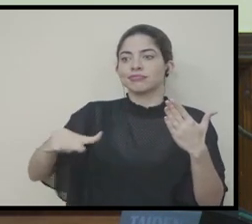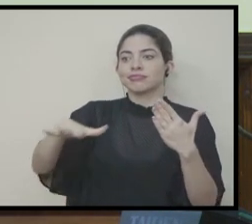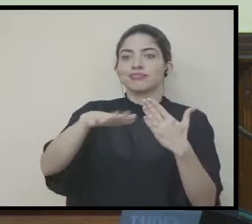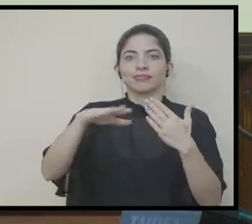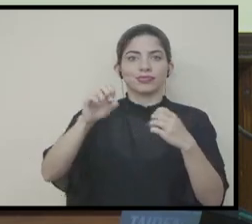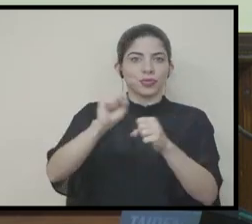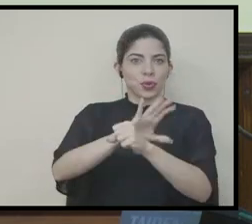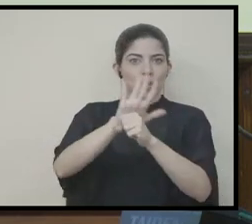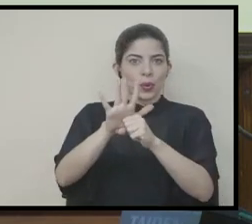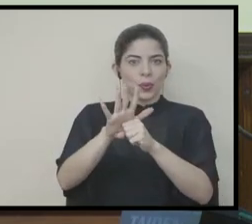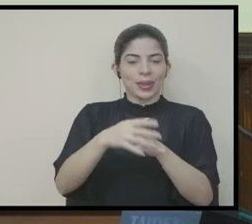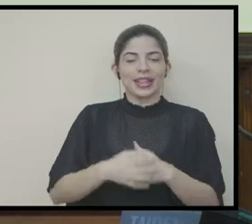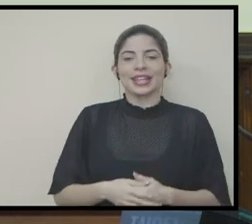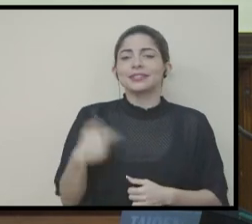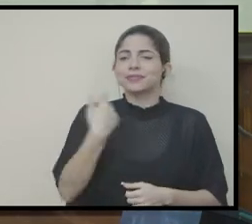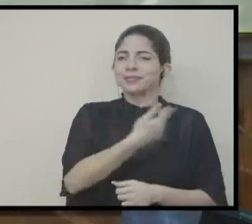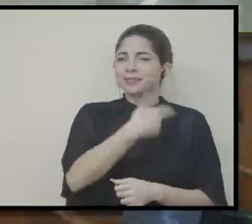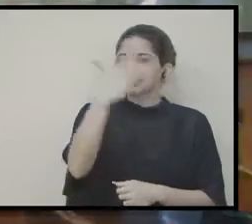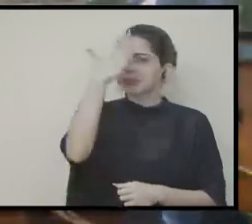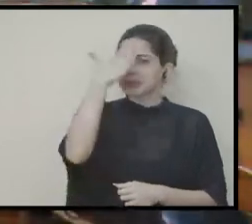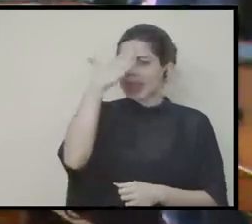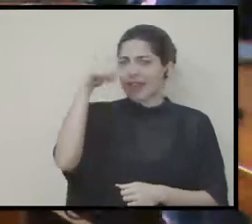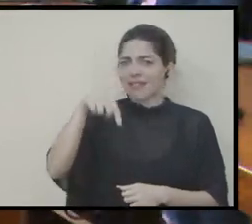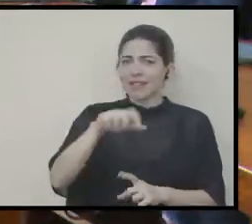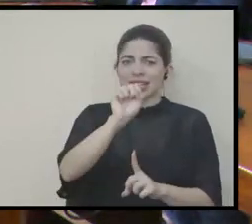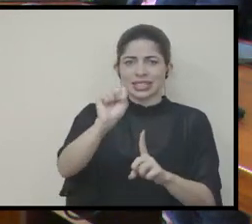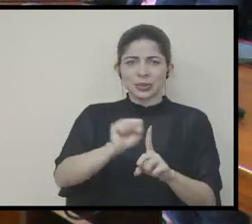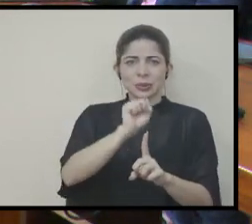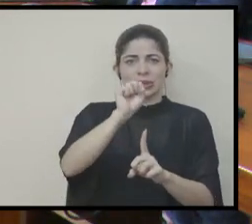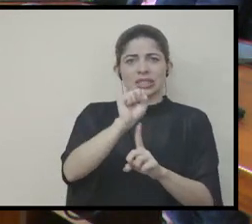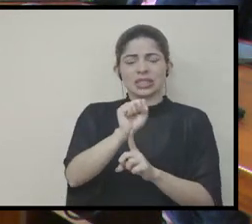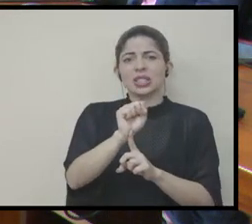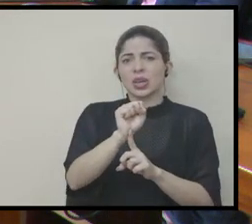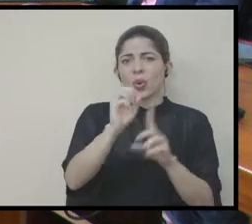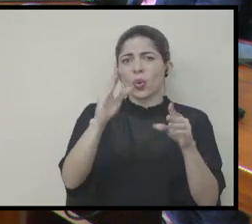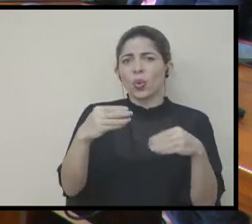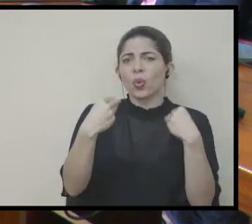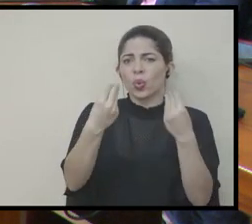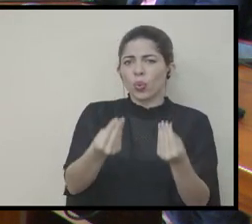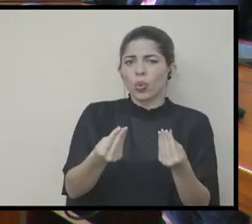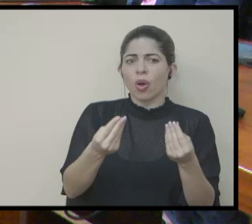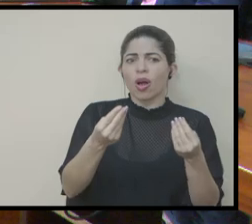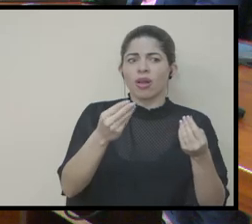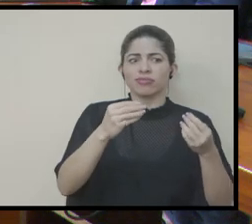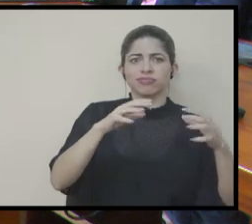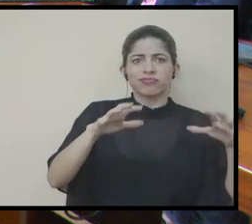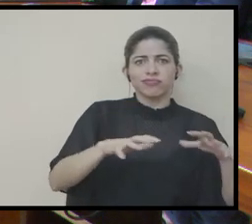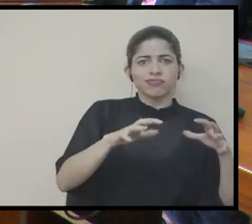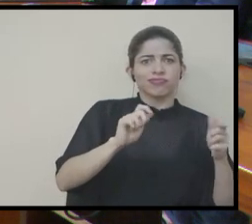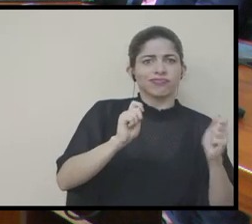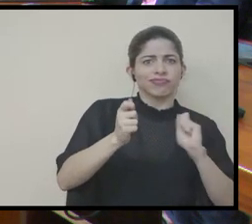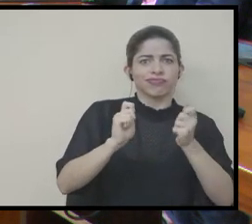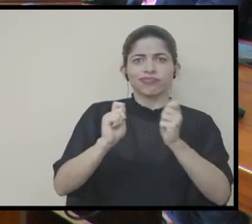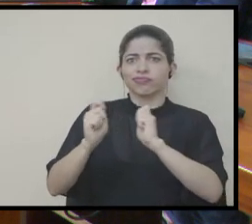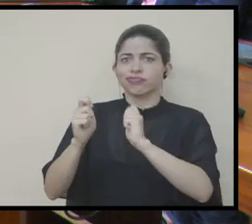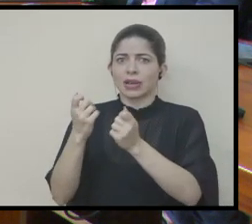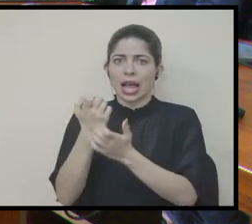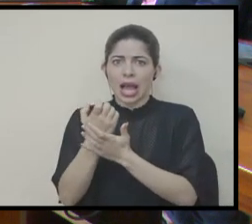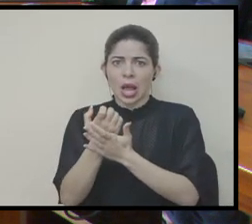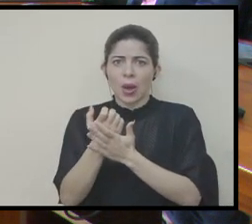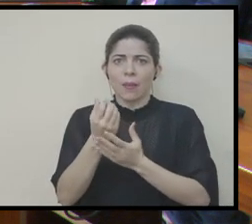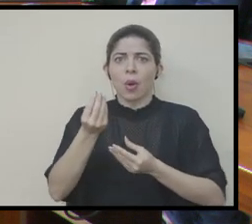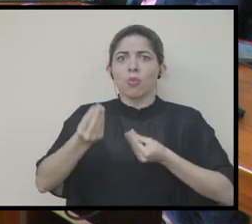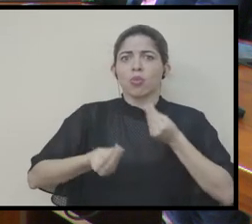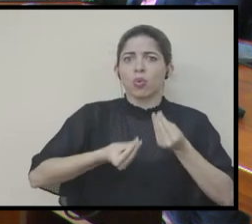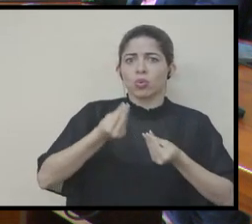COVID-19. Sabemos que esta circunstancia ha generado pues cambio en las actividades económicas y productivas